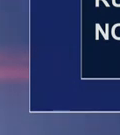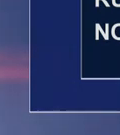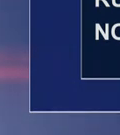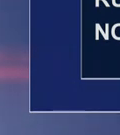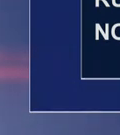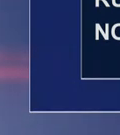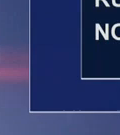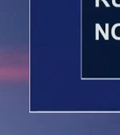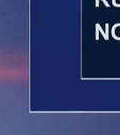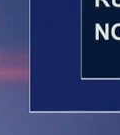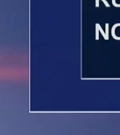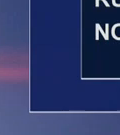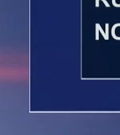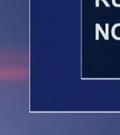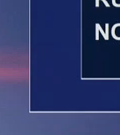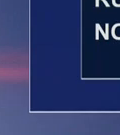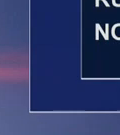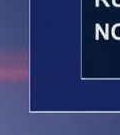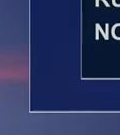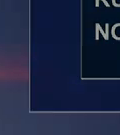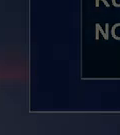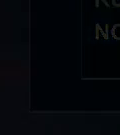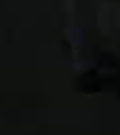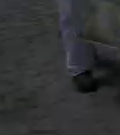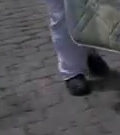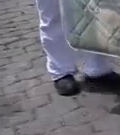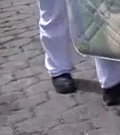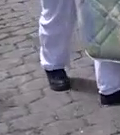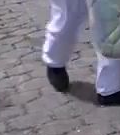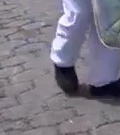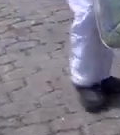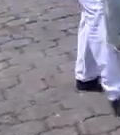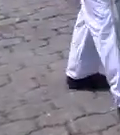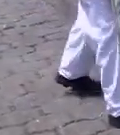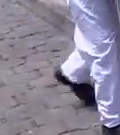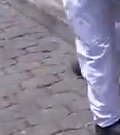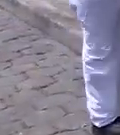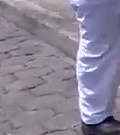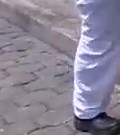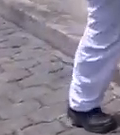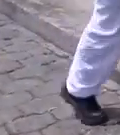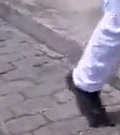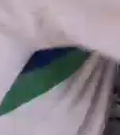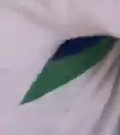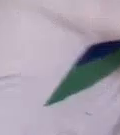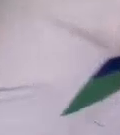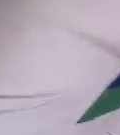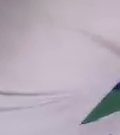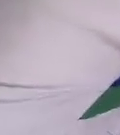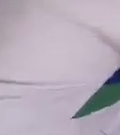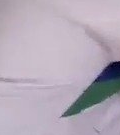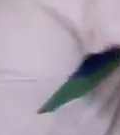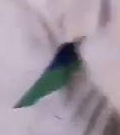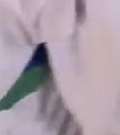1792-0055-74001 a nombre de la Fundación Jonathan. Con cámaras de Hernán Guano, en Quito informó Adriana